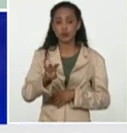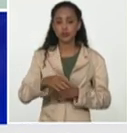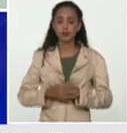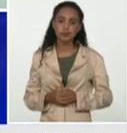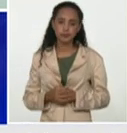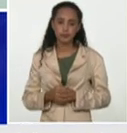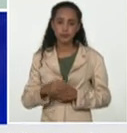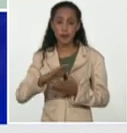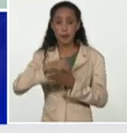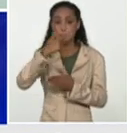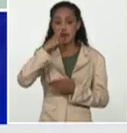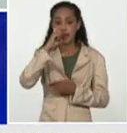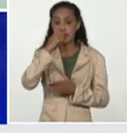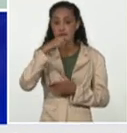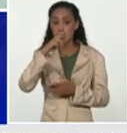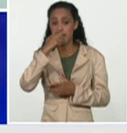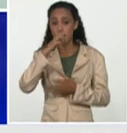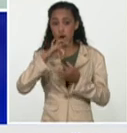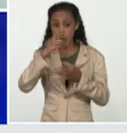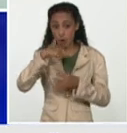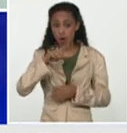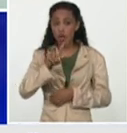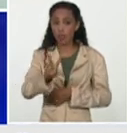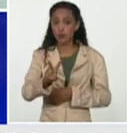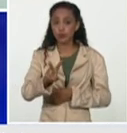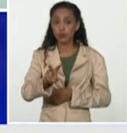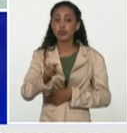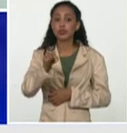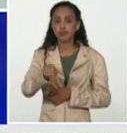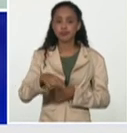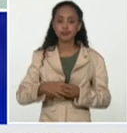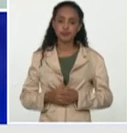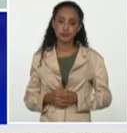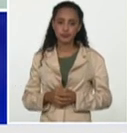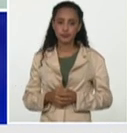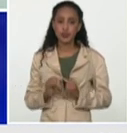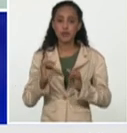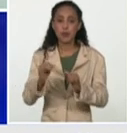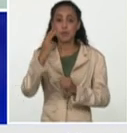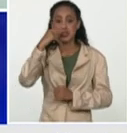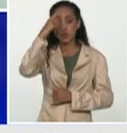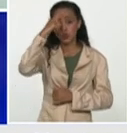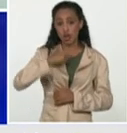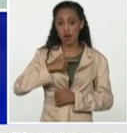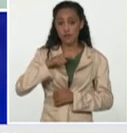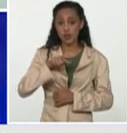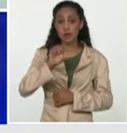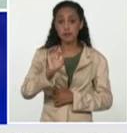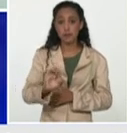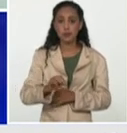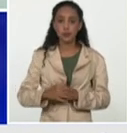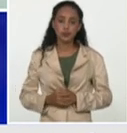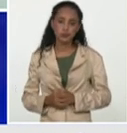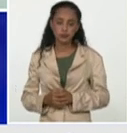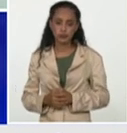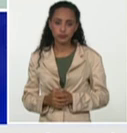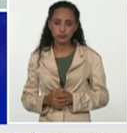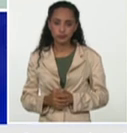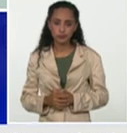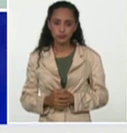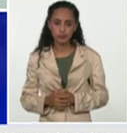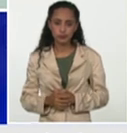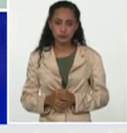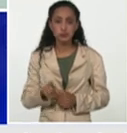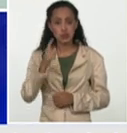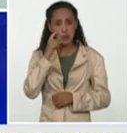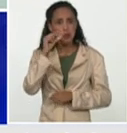y Santa Clara con 1. Ciego de Ávila, que no por un día, sino porque ha ido